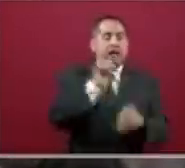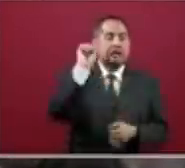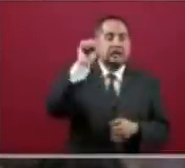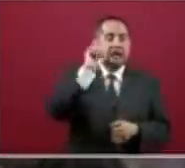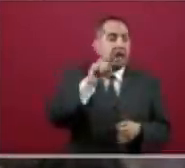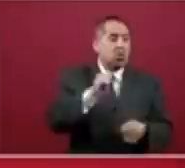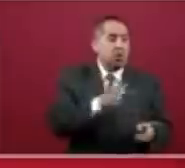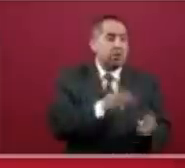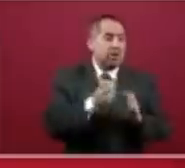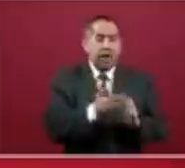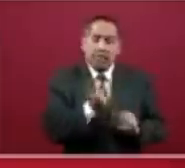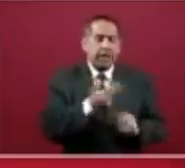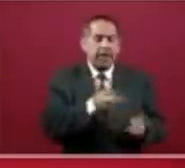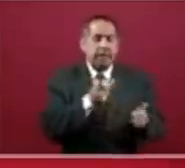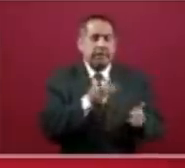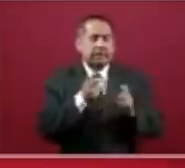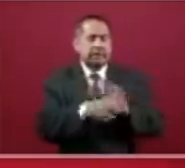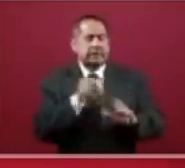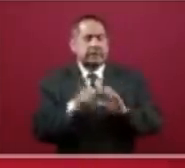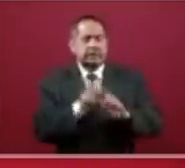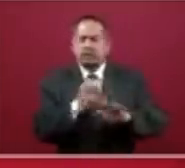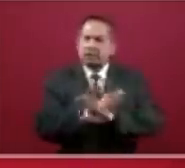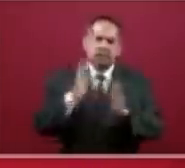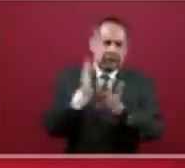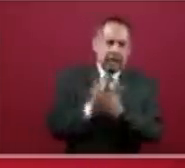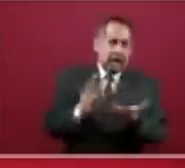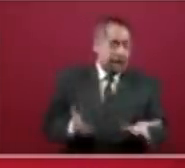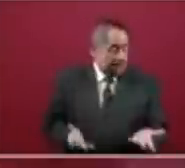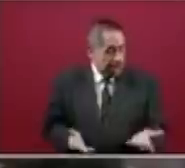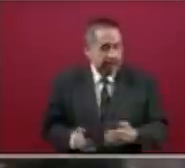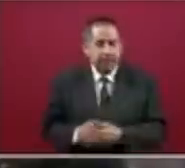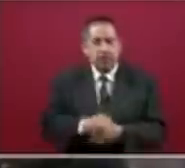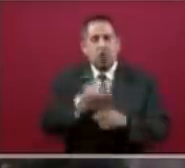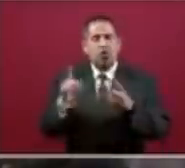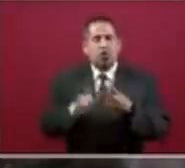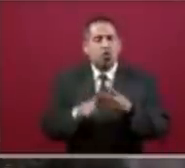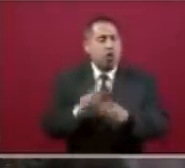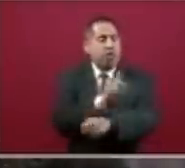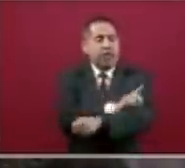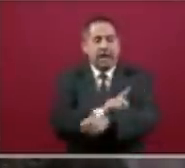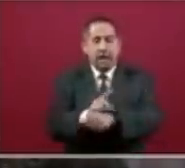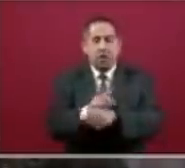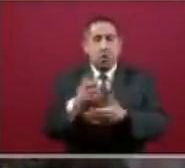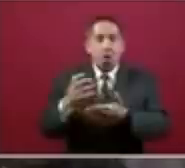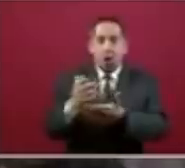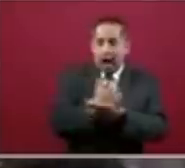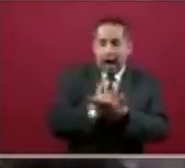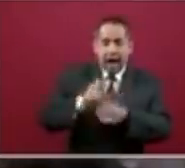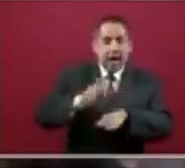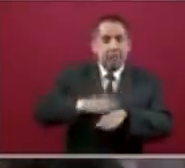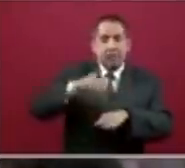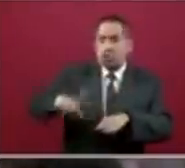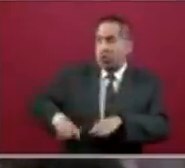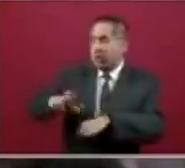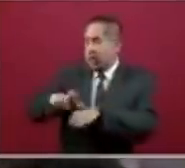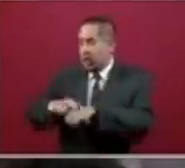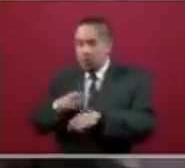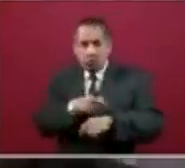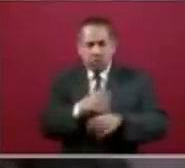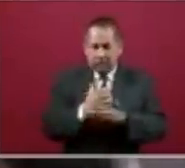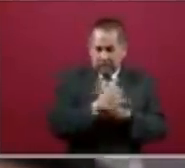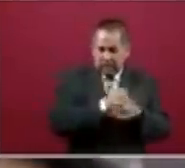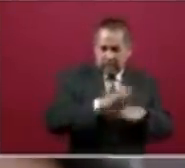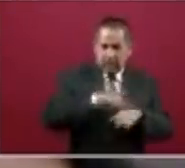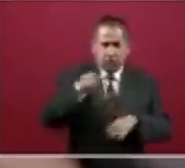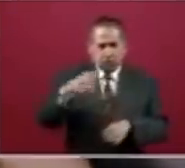merece este caso? Otro tema, los superdelegados ganan más que los gobernantes estatales. ¿Esto es cierto?